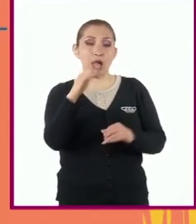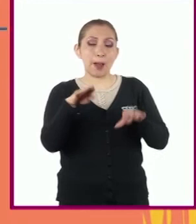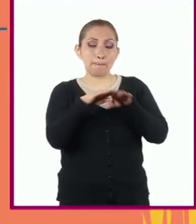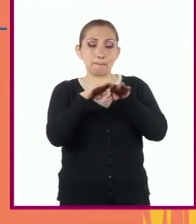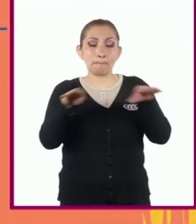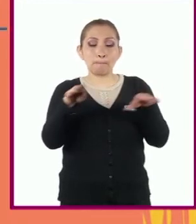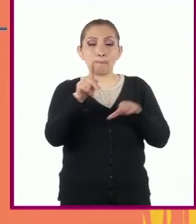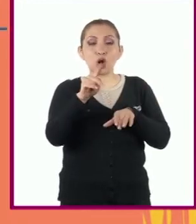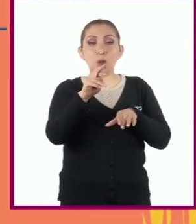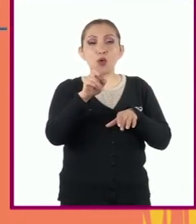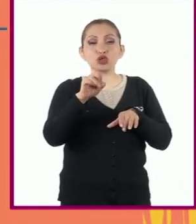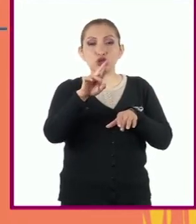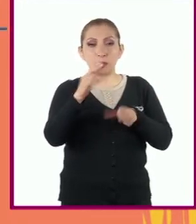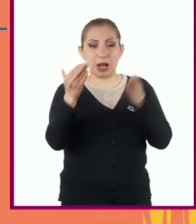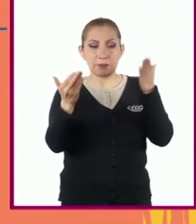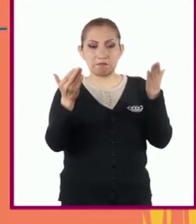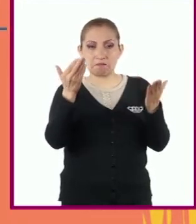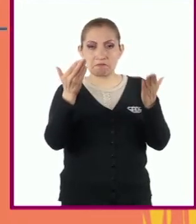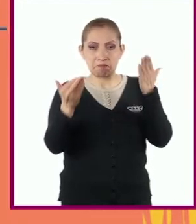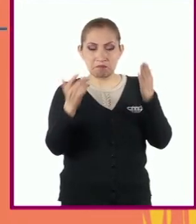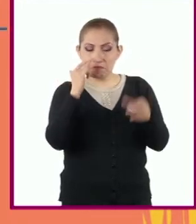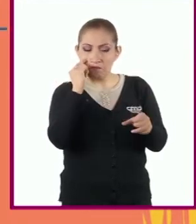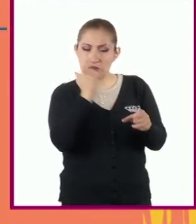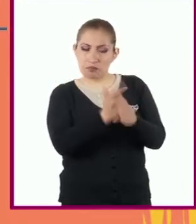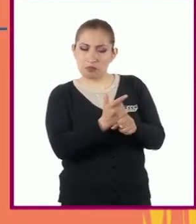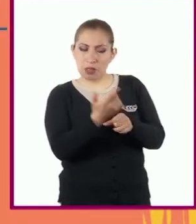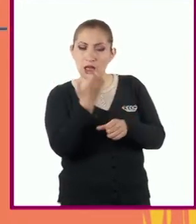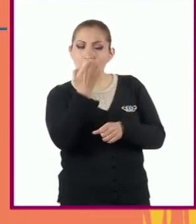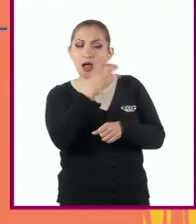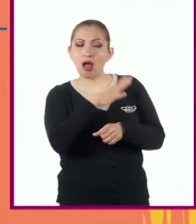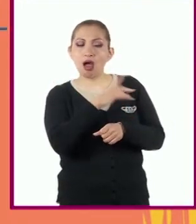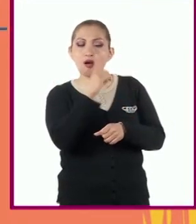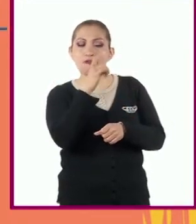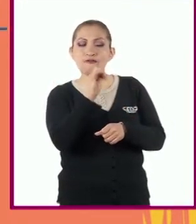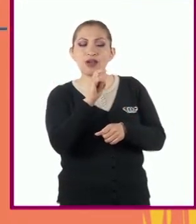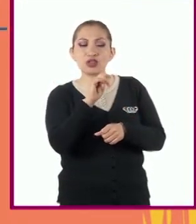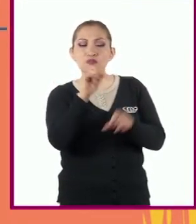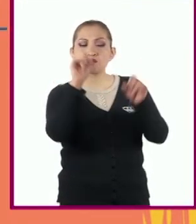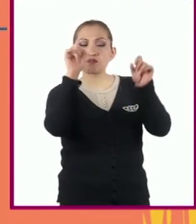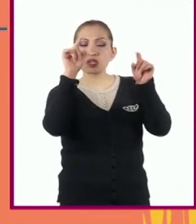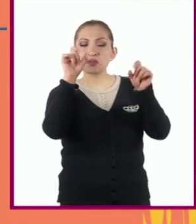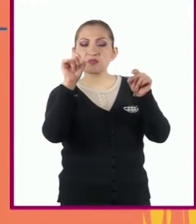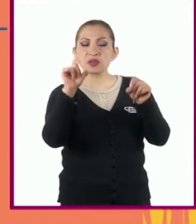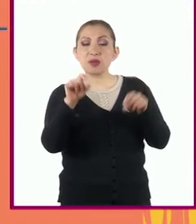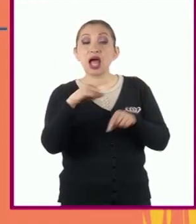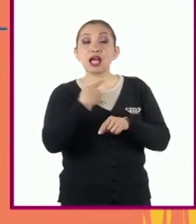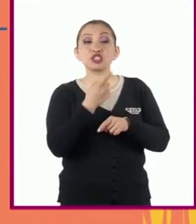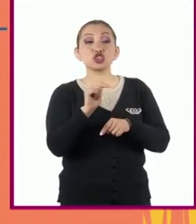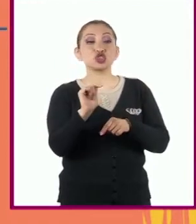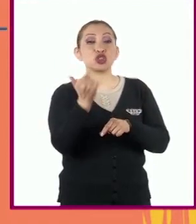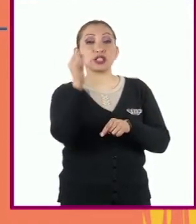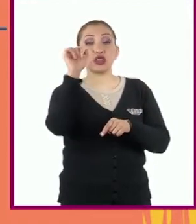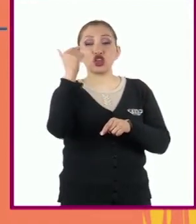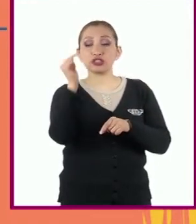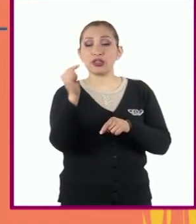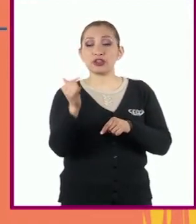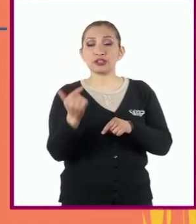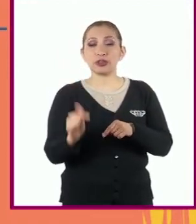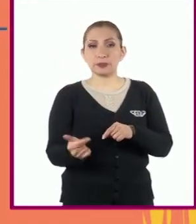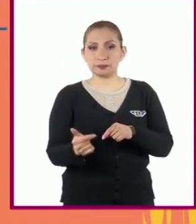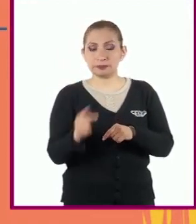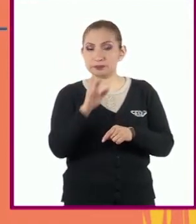proporción para compararlas e identificó que hay un factor constante, que es 12. En